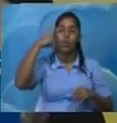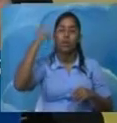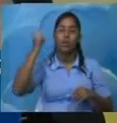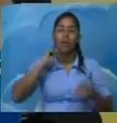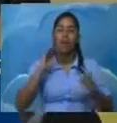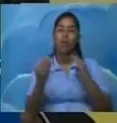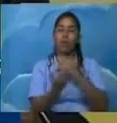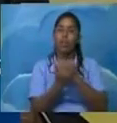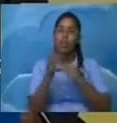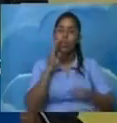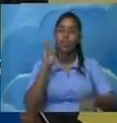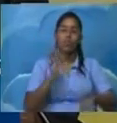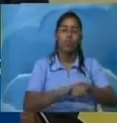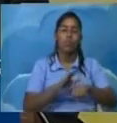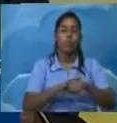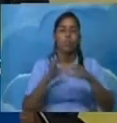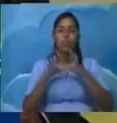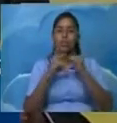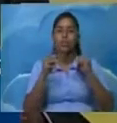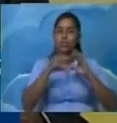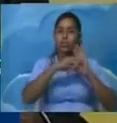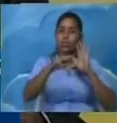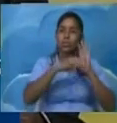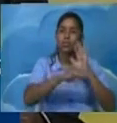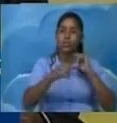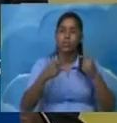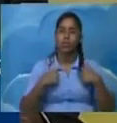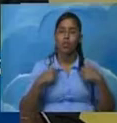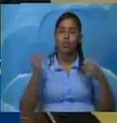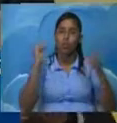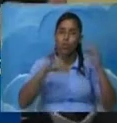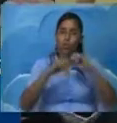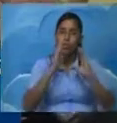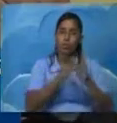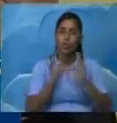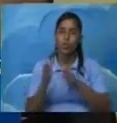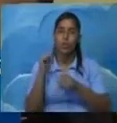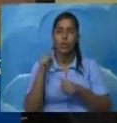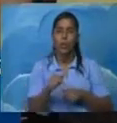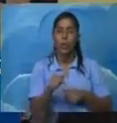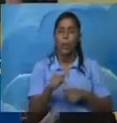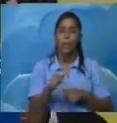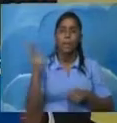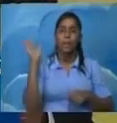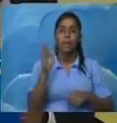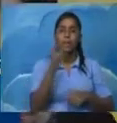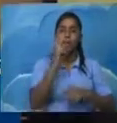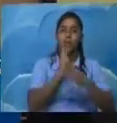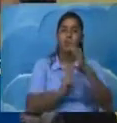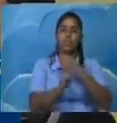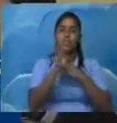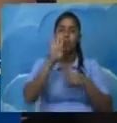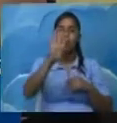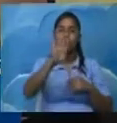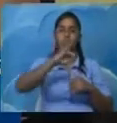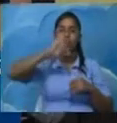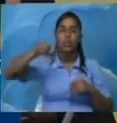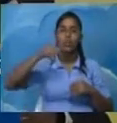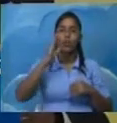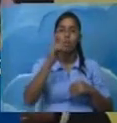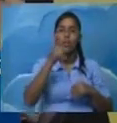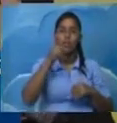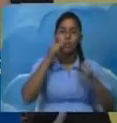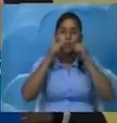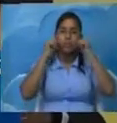cumplir todos estos mandamientos que yo te ordeno hoy. Viene del versículo 4, Jehová te